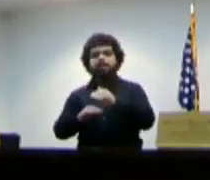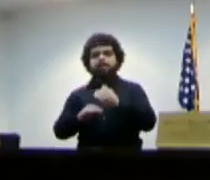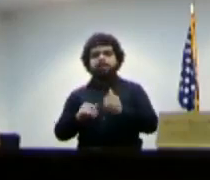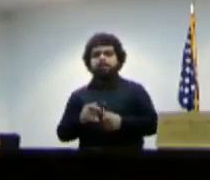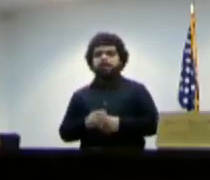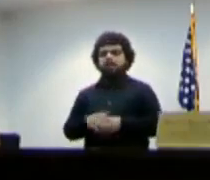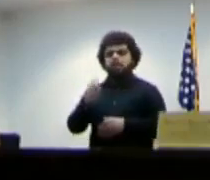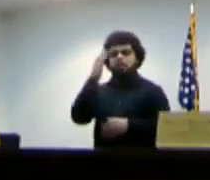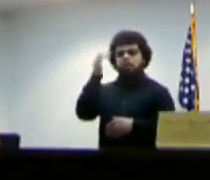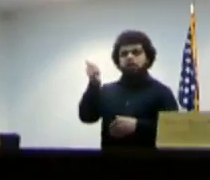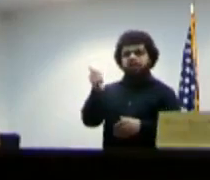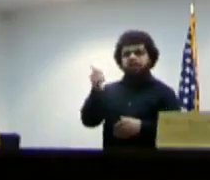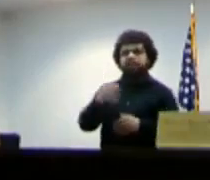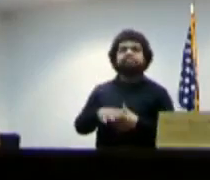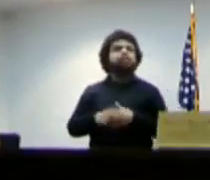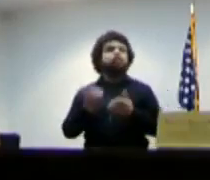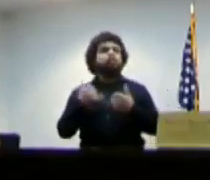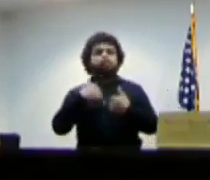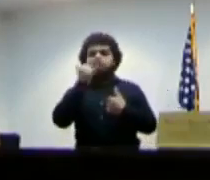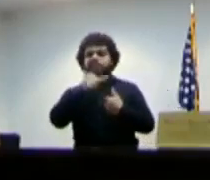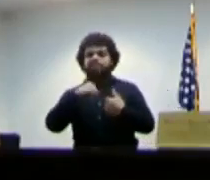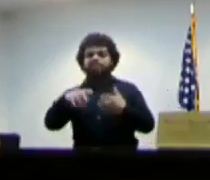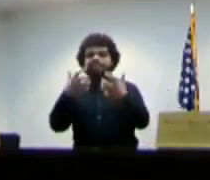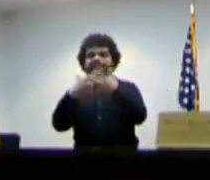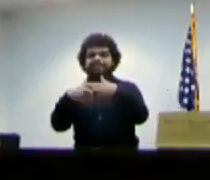en un equipo, en un abanico.